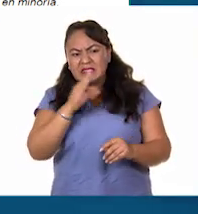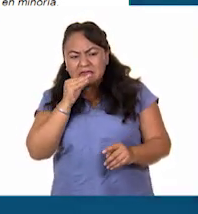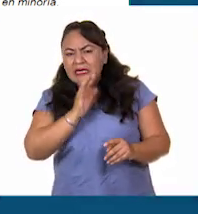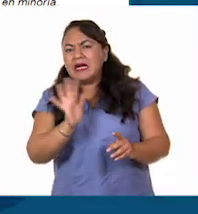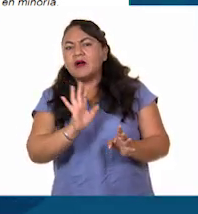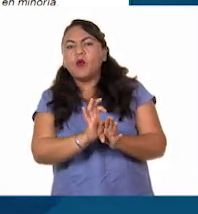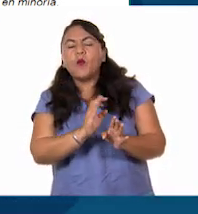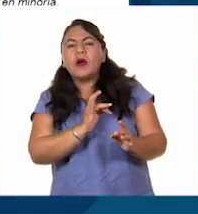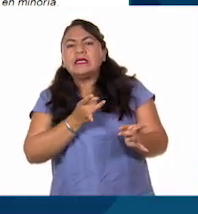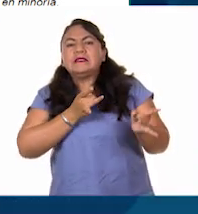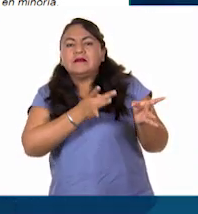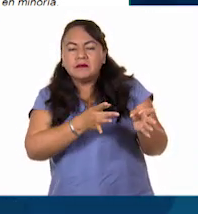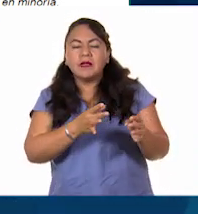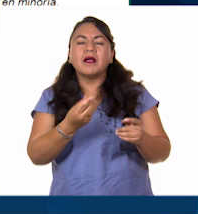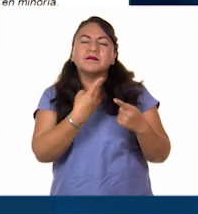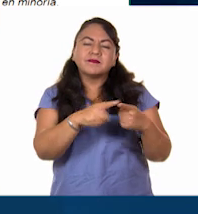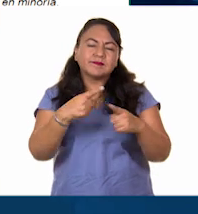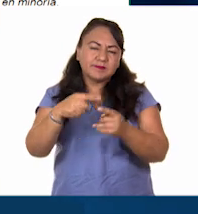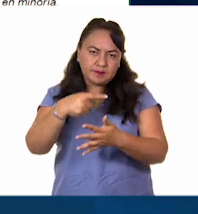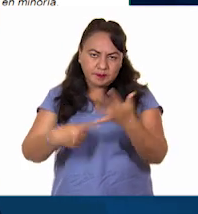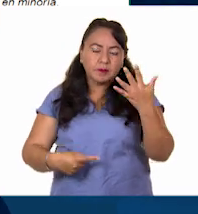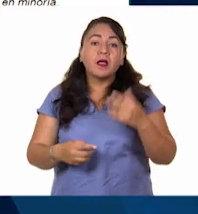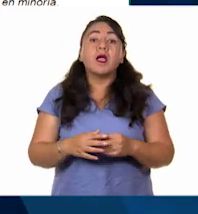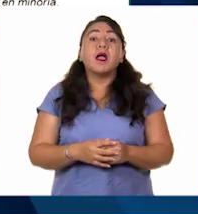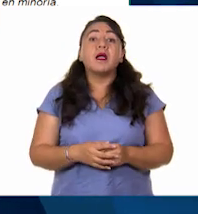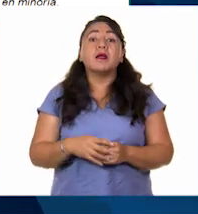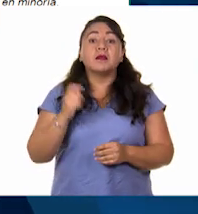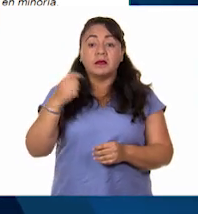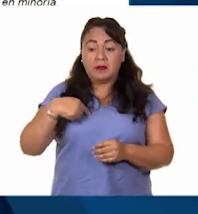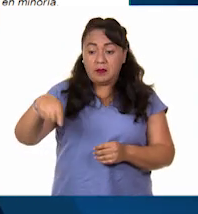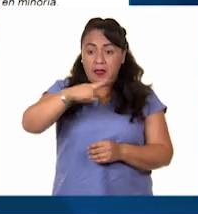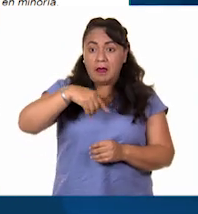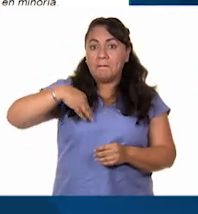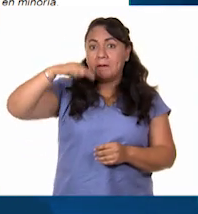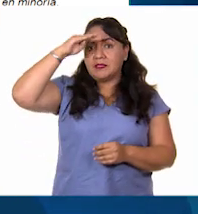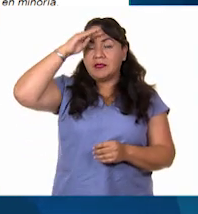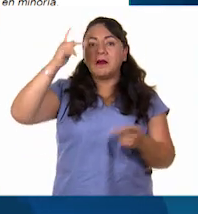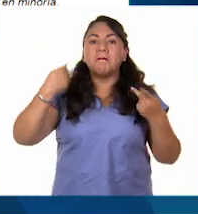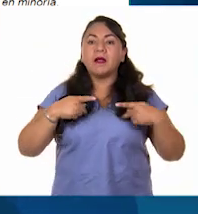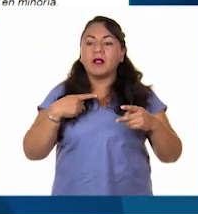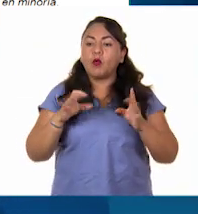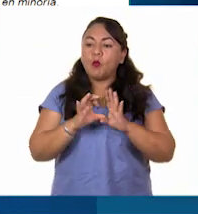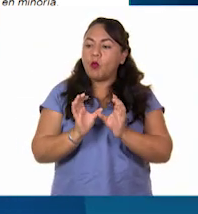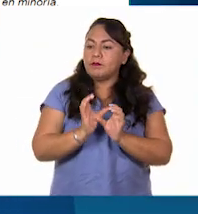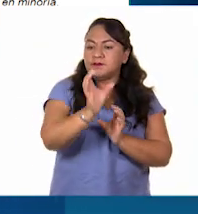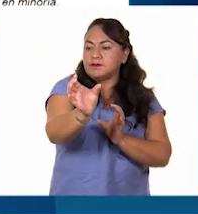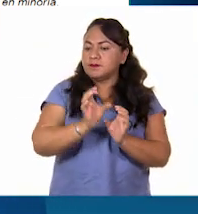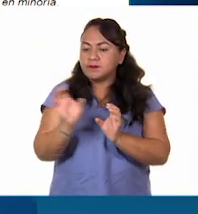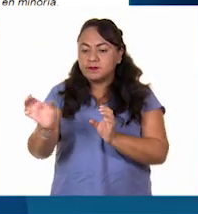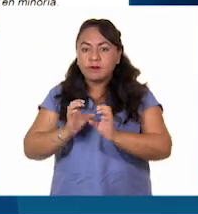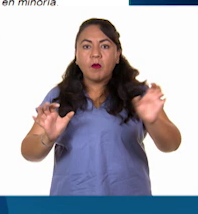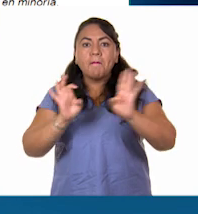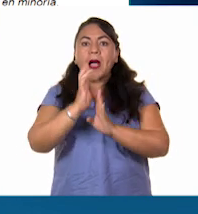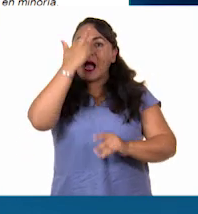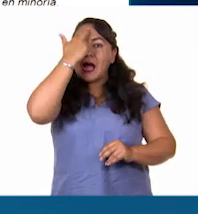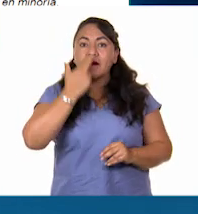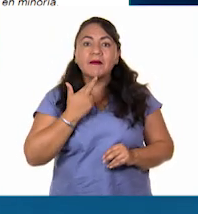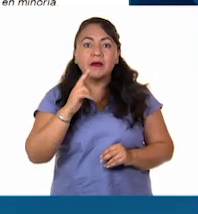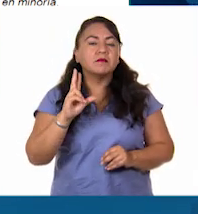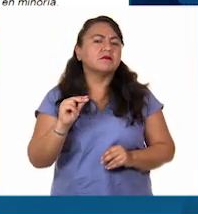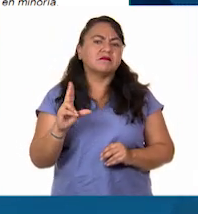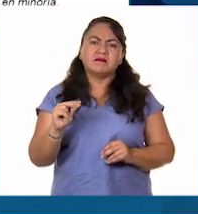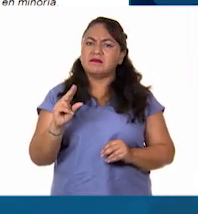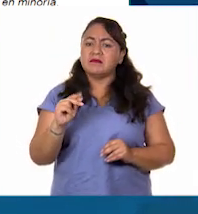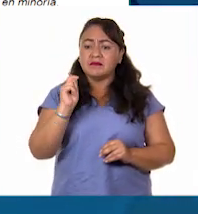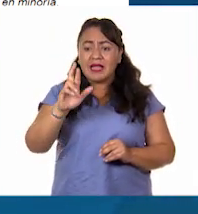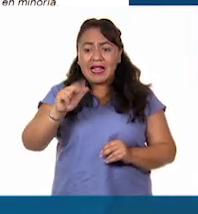Además, está presente la idea de que las personas pertenecemos a razas, lo cual es un concepto equivocado porque en los seres humanos